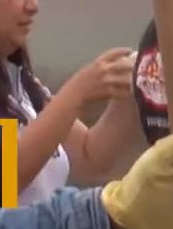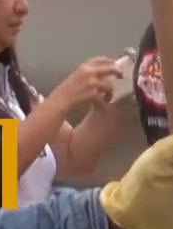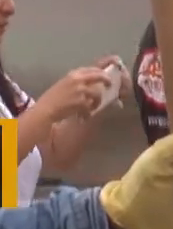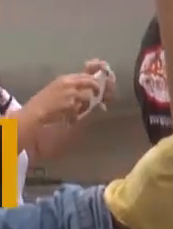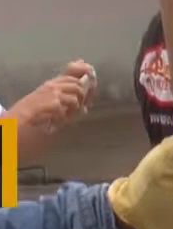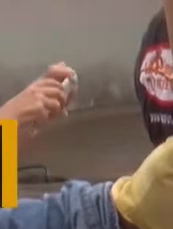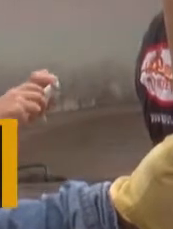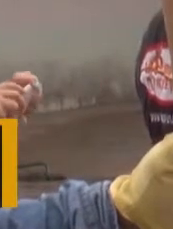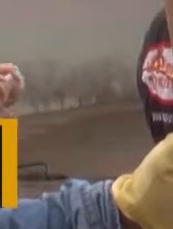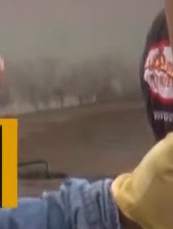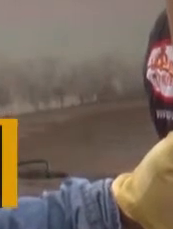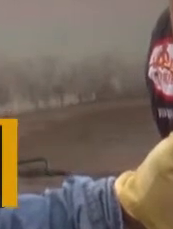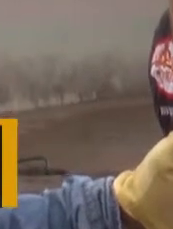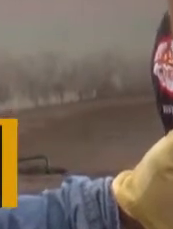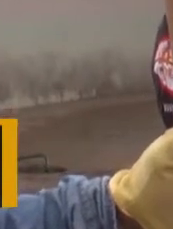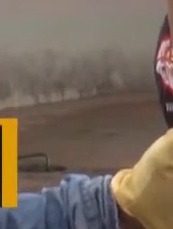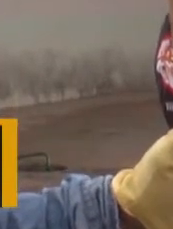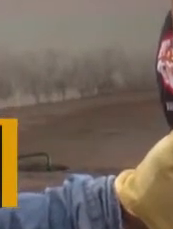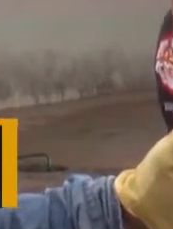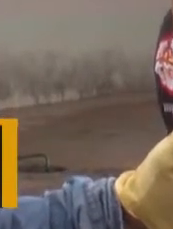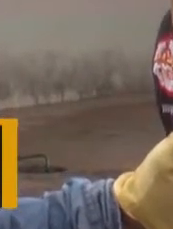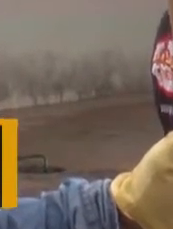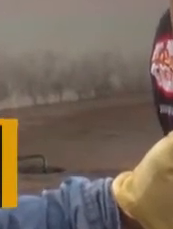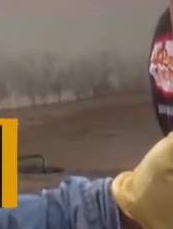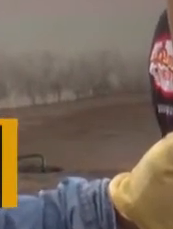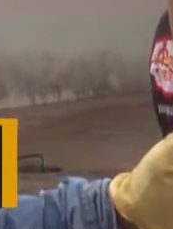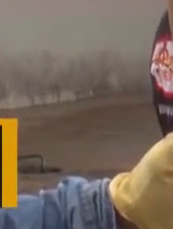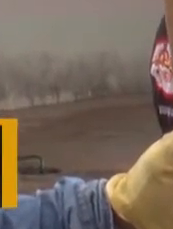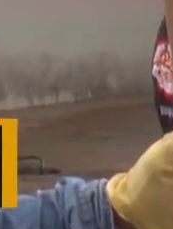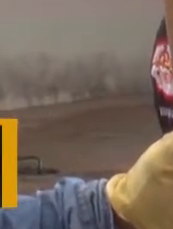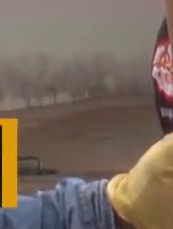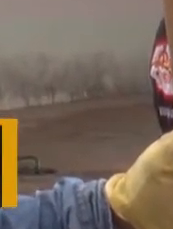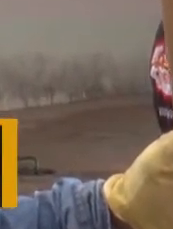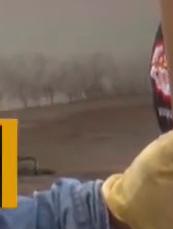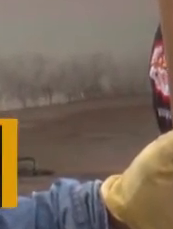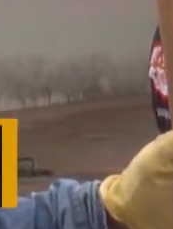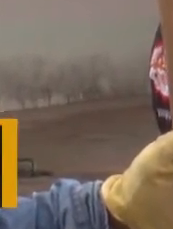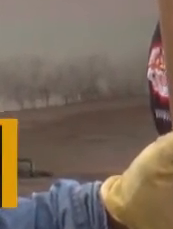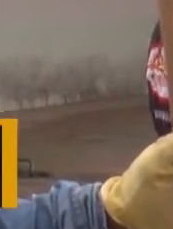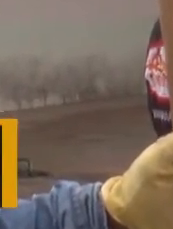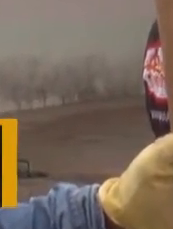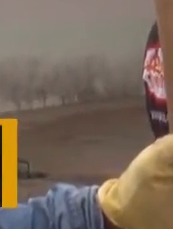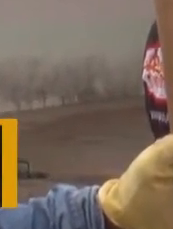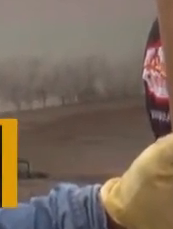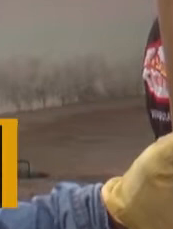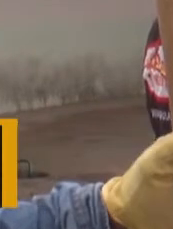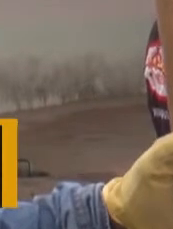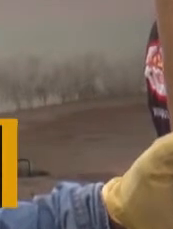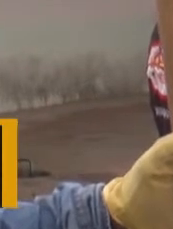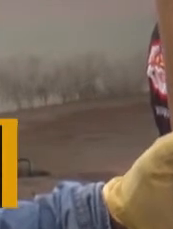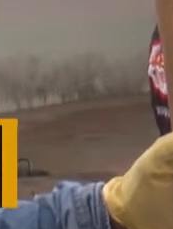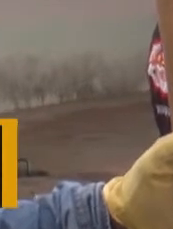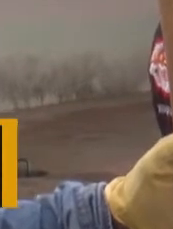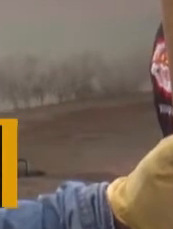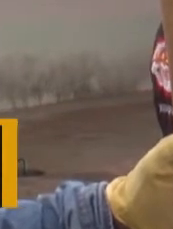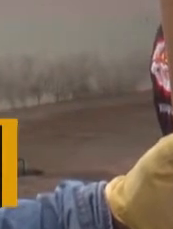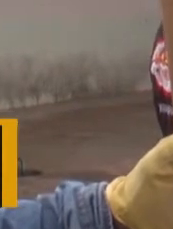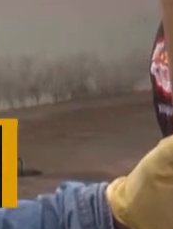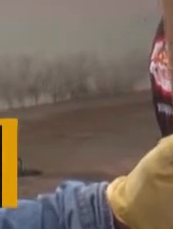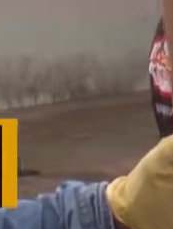que me ayuda a mis estudios más que todo porque quiero ejercer la carrera que